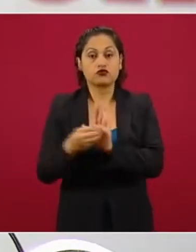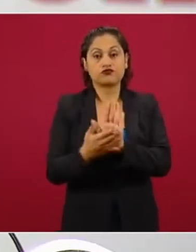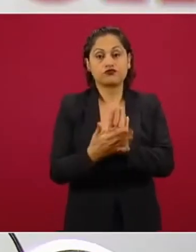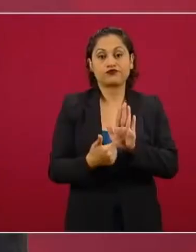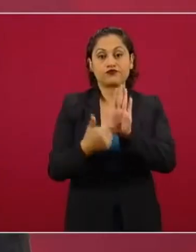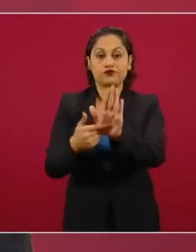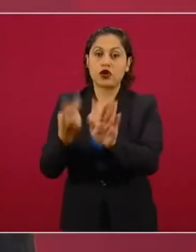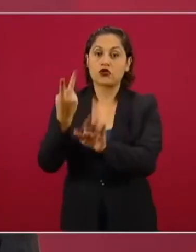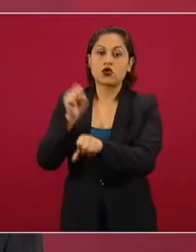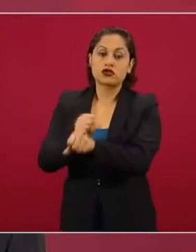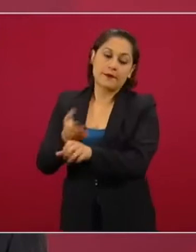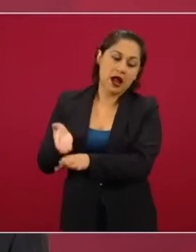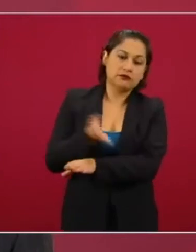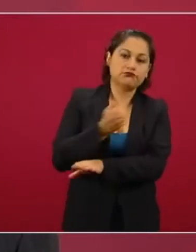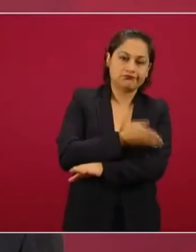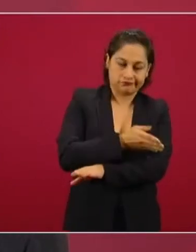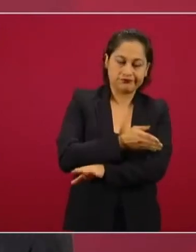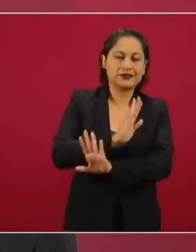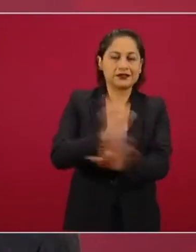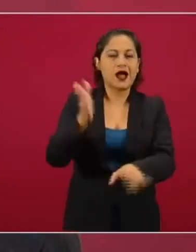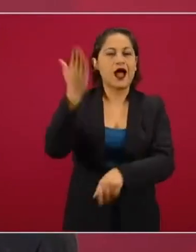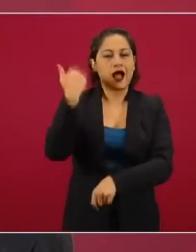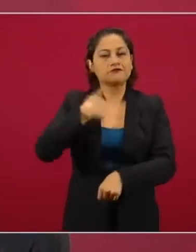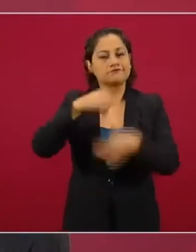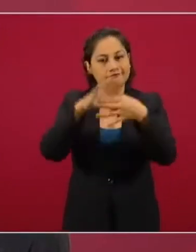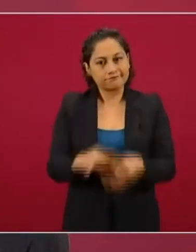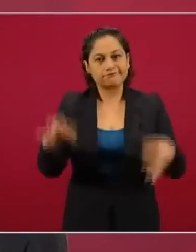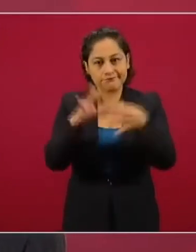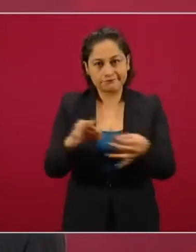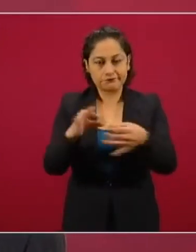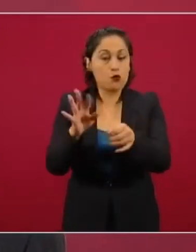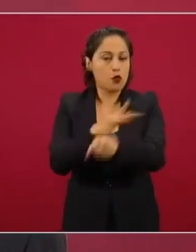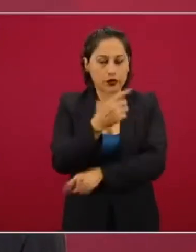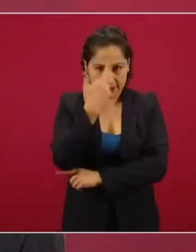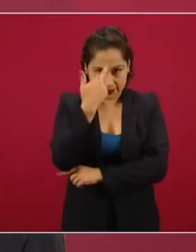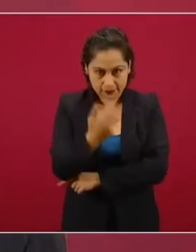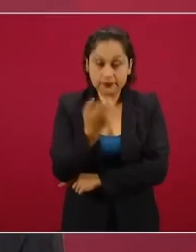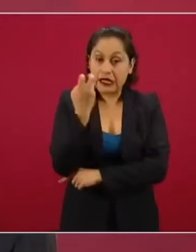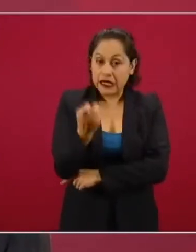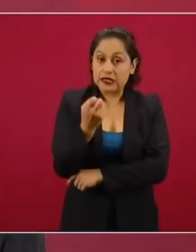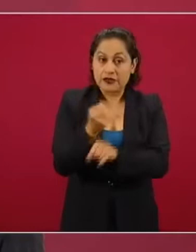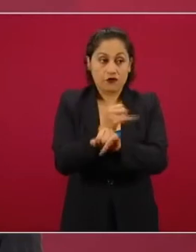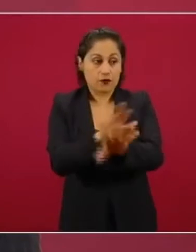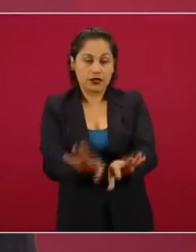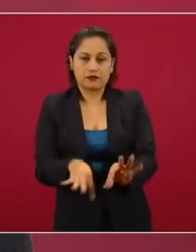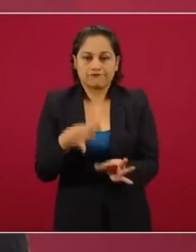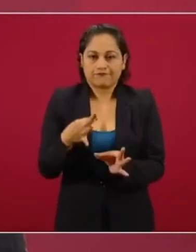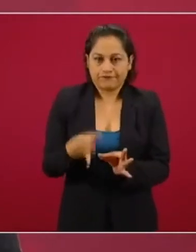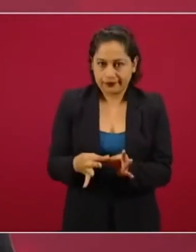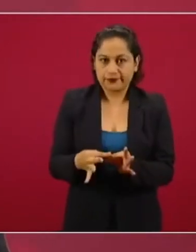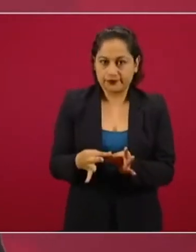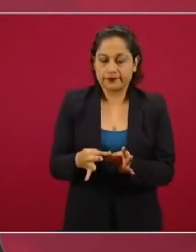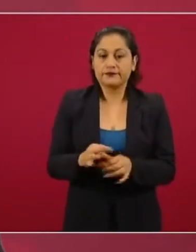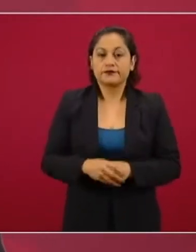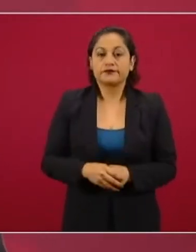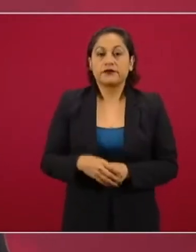las razones ya extensa y detalladamente explicadas. Son los datos estables y tenemos una reducción de